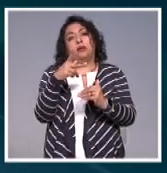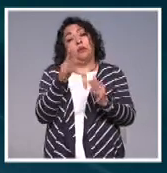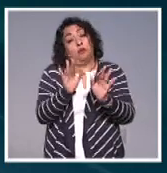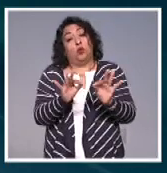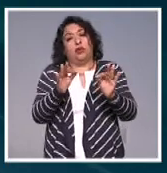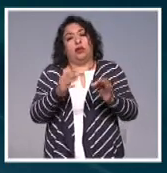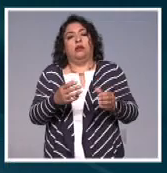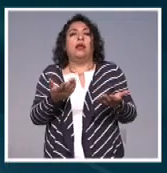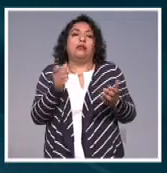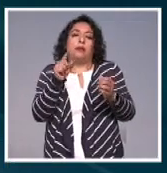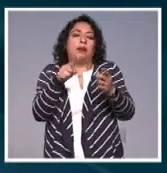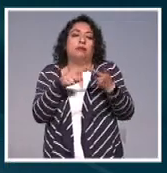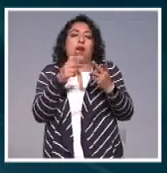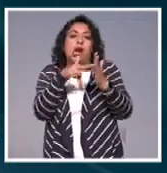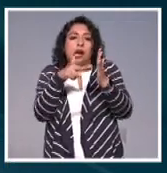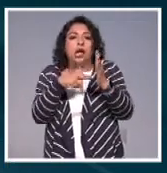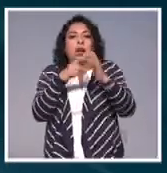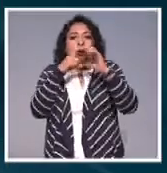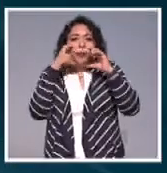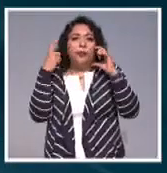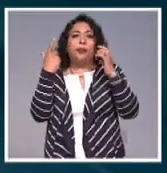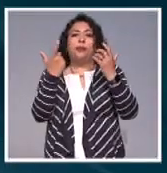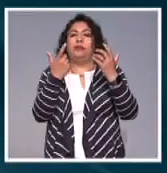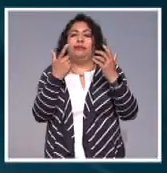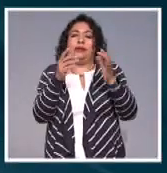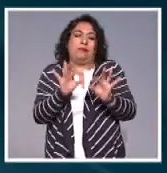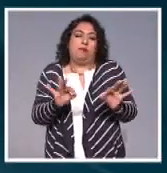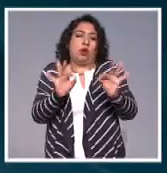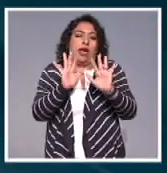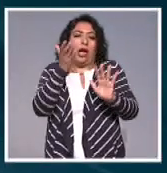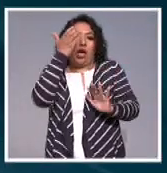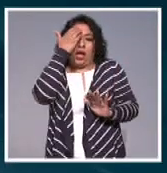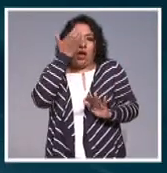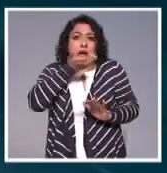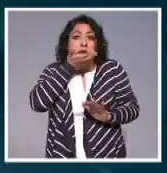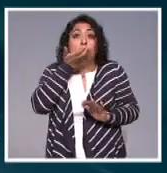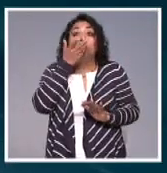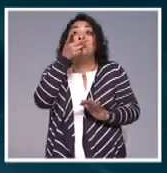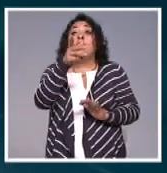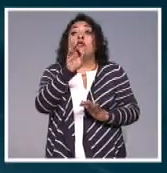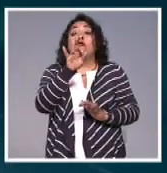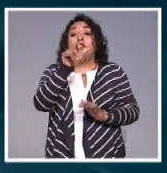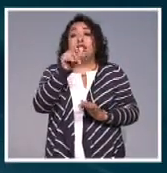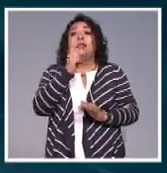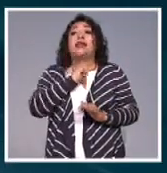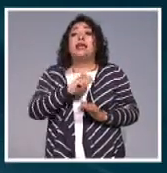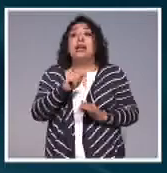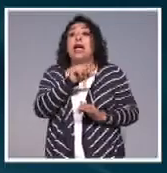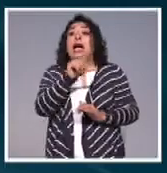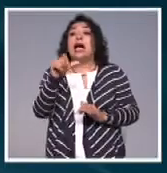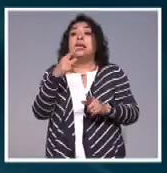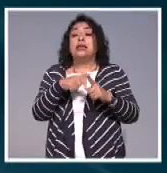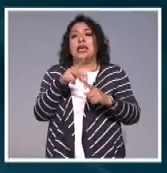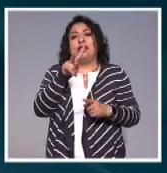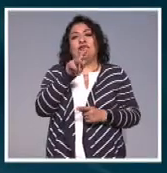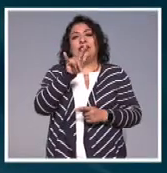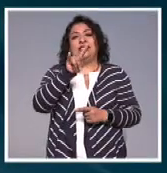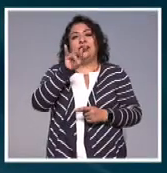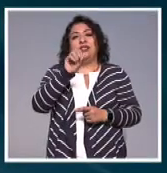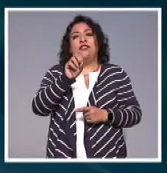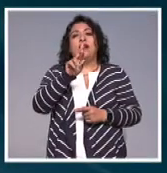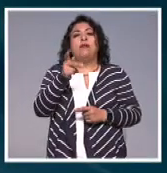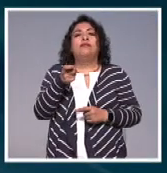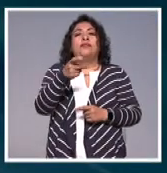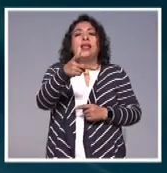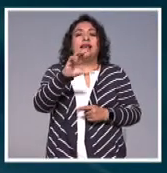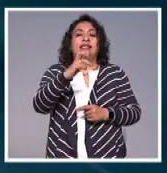seguridad, el cubrebocas, cosas como básicas. El FIC Tequila también prepara un homenaje póstumo a Vicente Fernández, el llamado